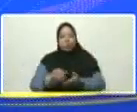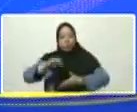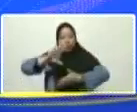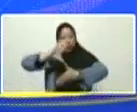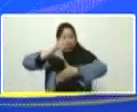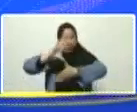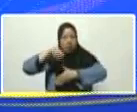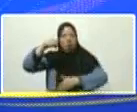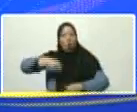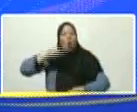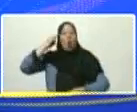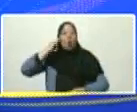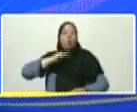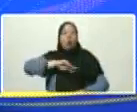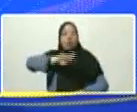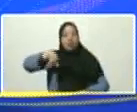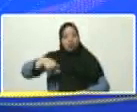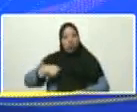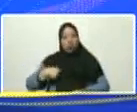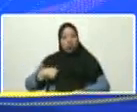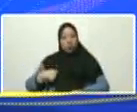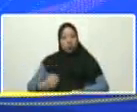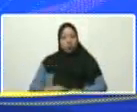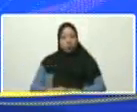Bolívar. Hoy,